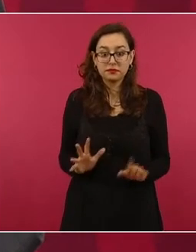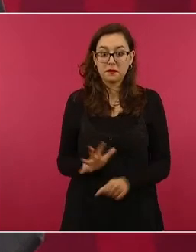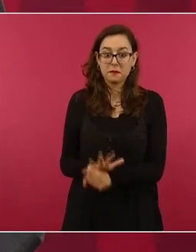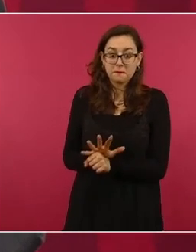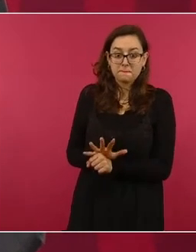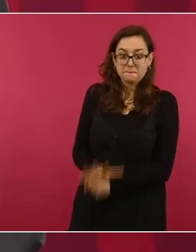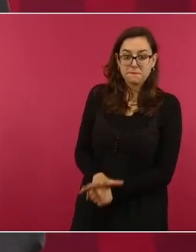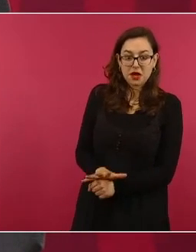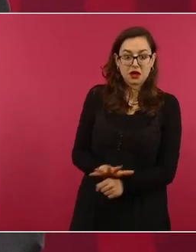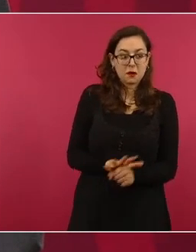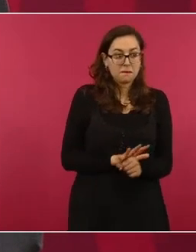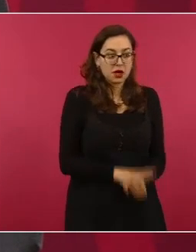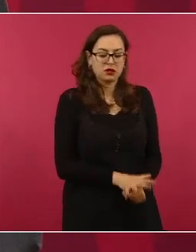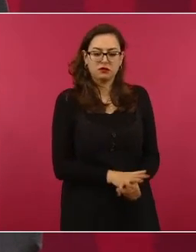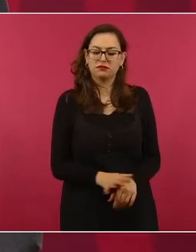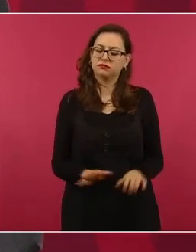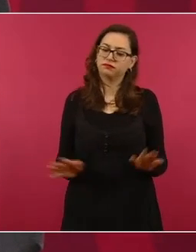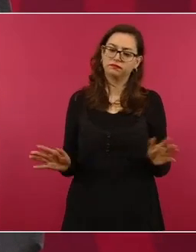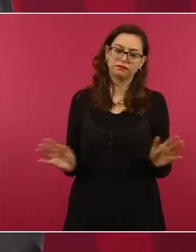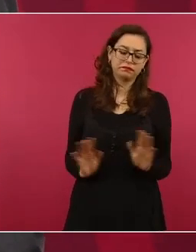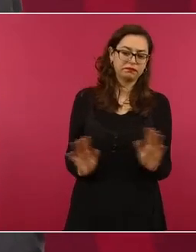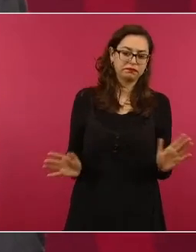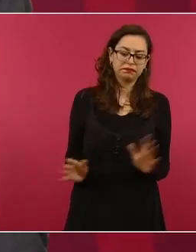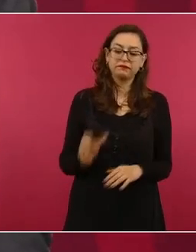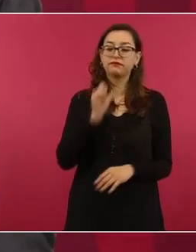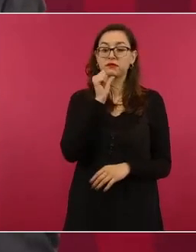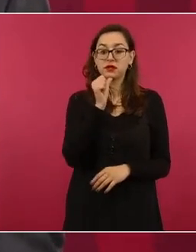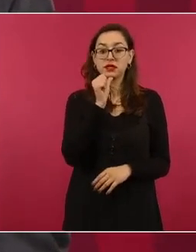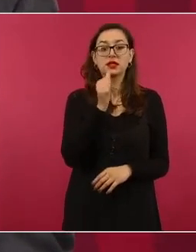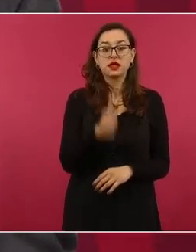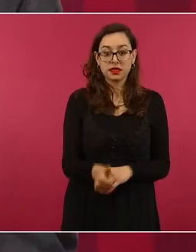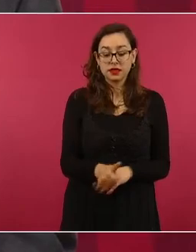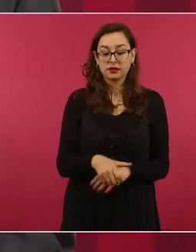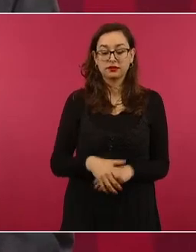presiones para nadie. En esto de